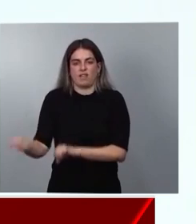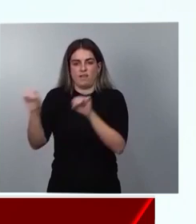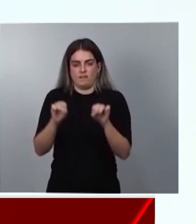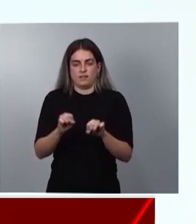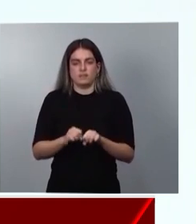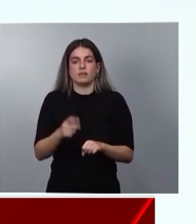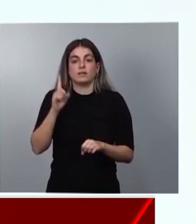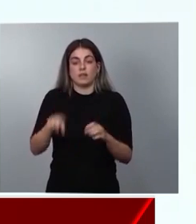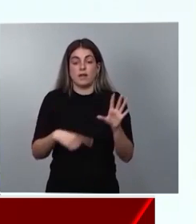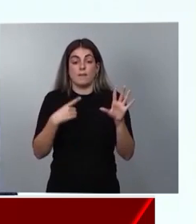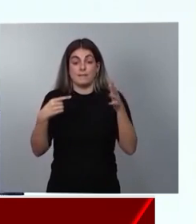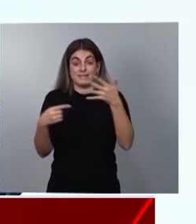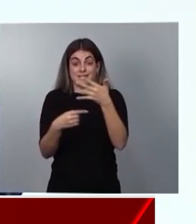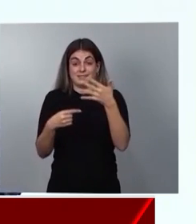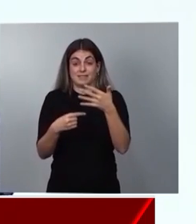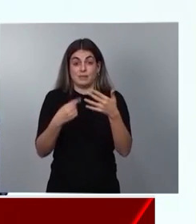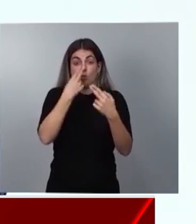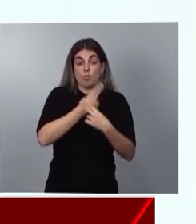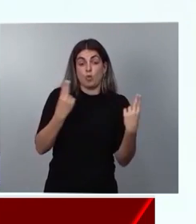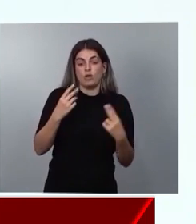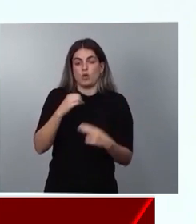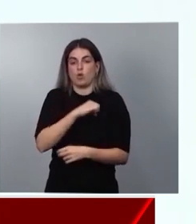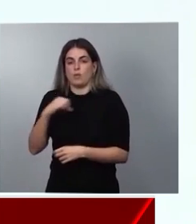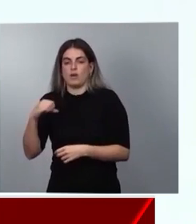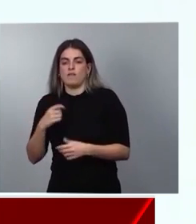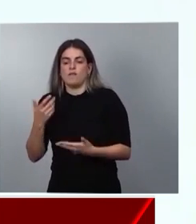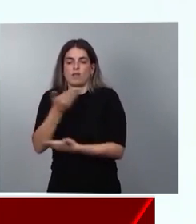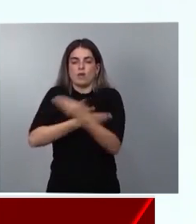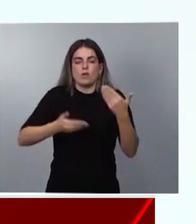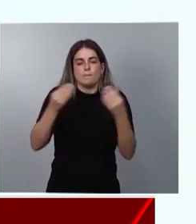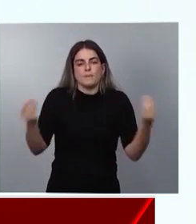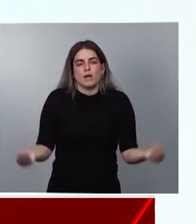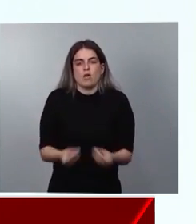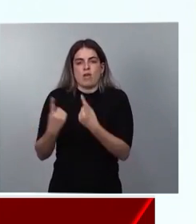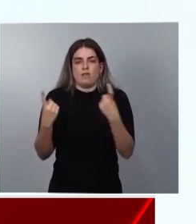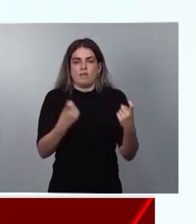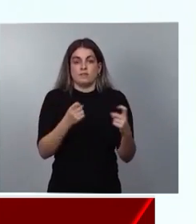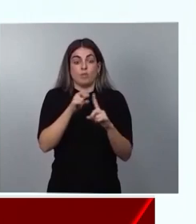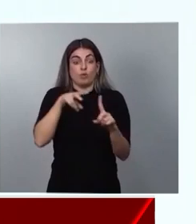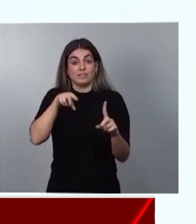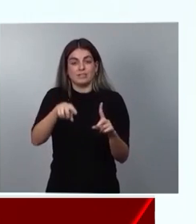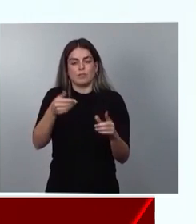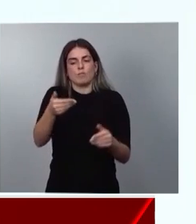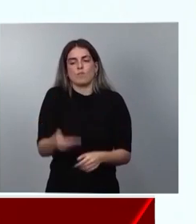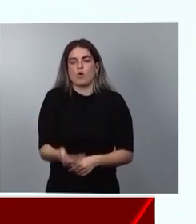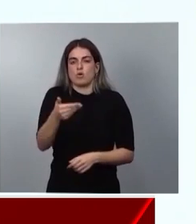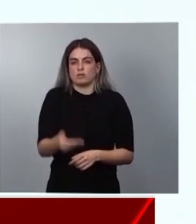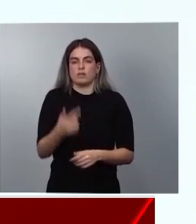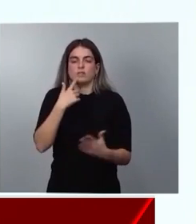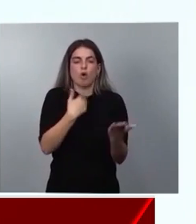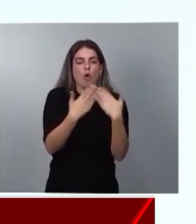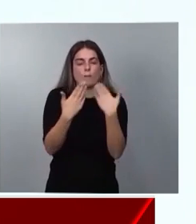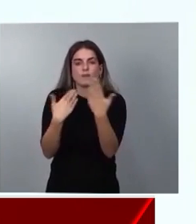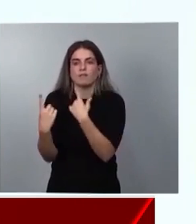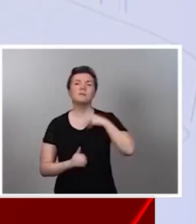sobre los abucheos y los incidentes callejeros y todo eso. Pero, hombre, a una